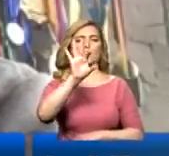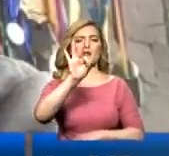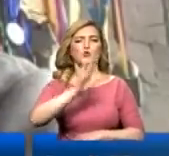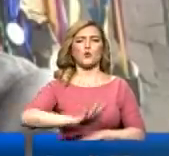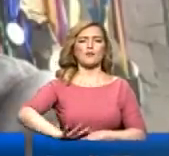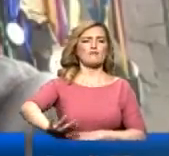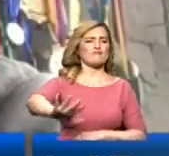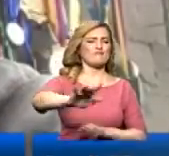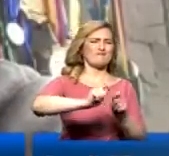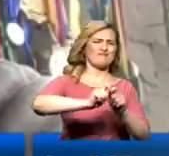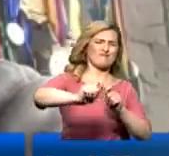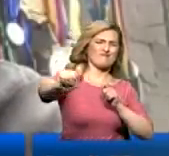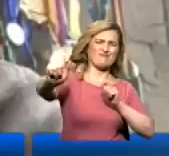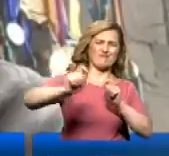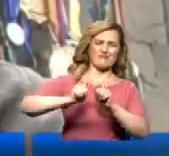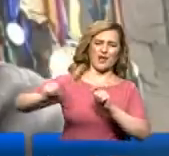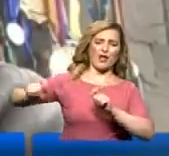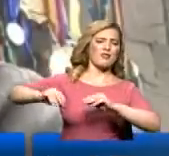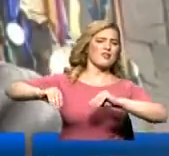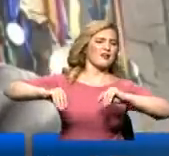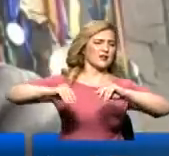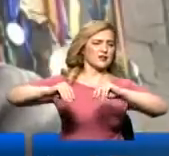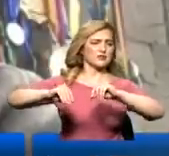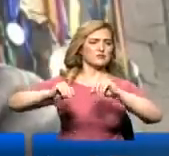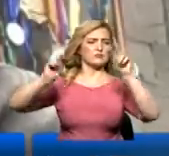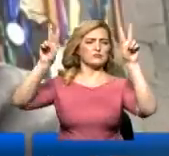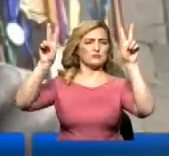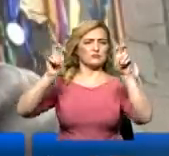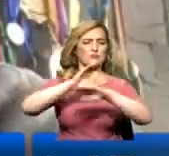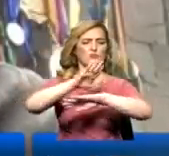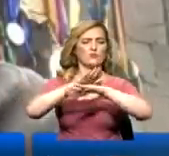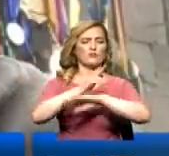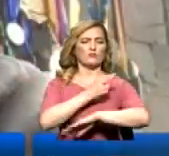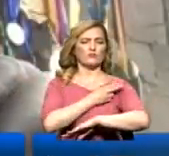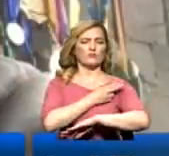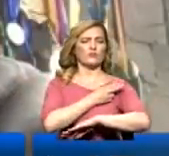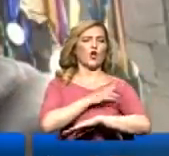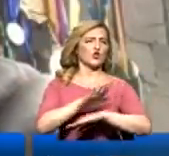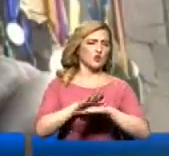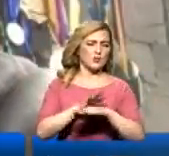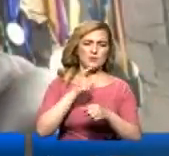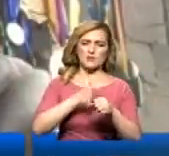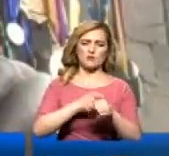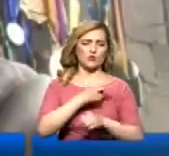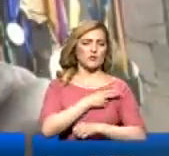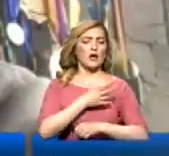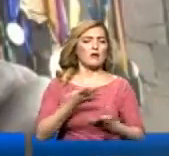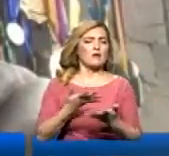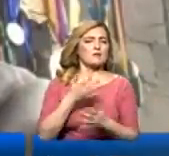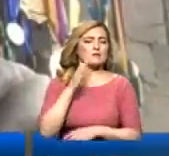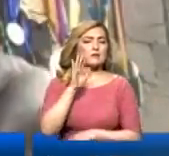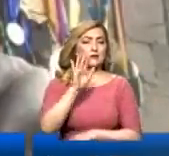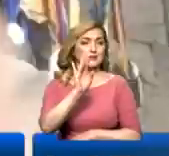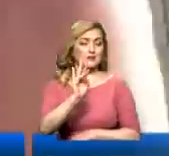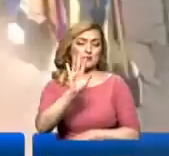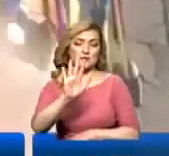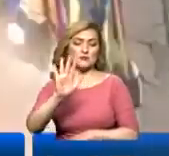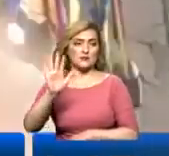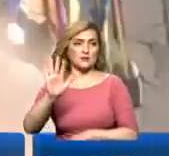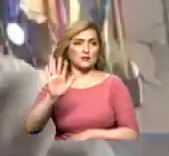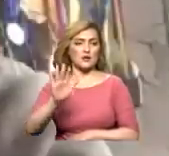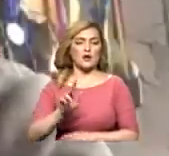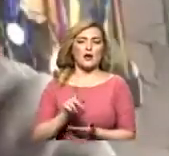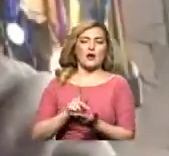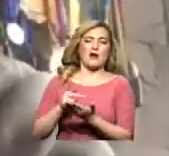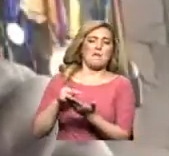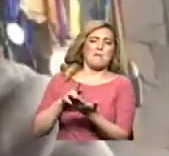199 hectáreas, en temas de autogestión, es decir, en temas vinculados con la universidad, y 755 hectáreas en temas de arriendos a terceros,